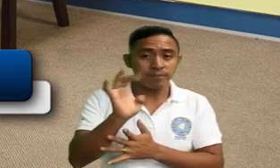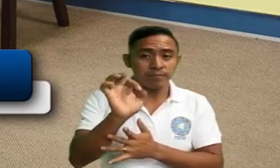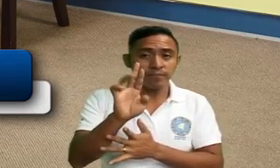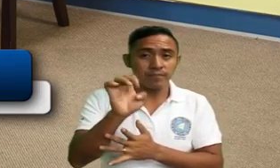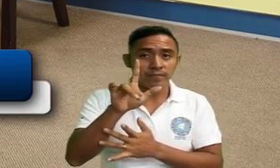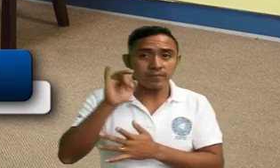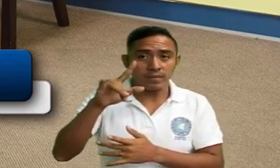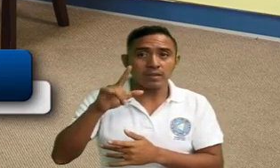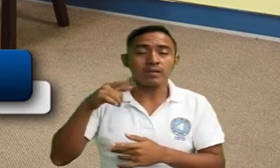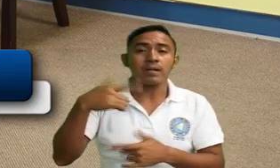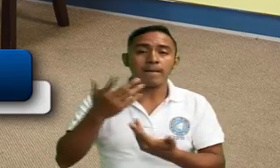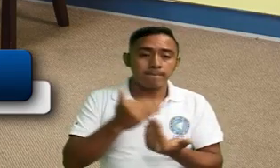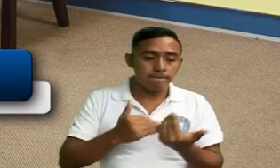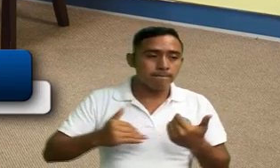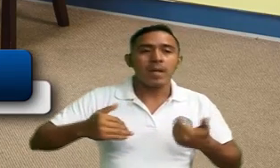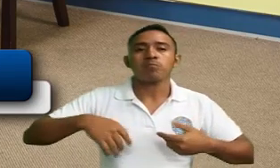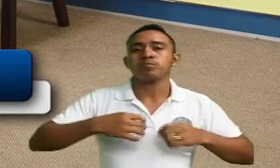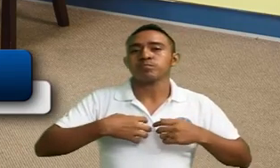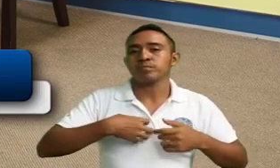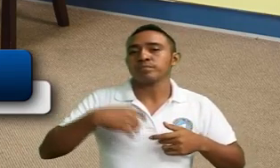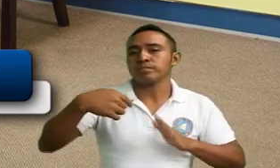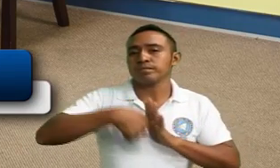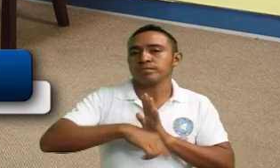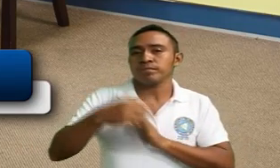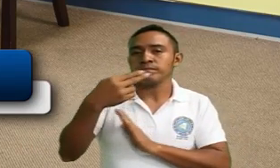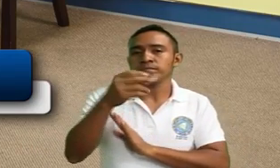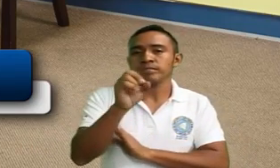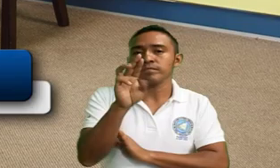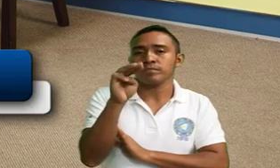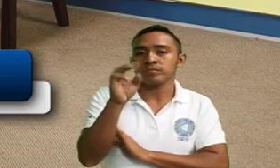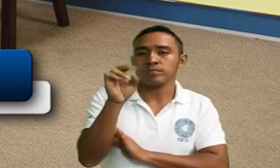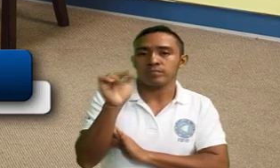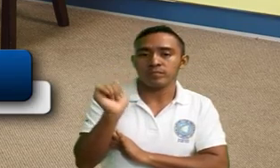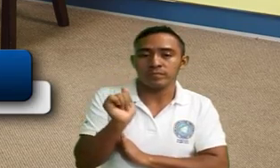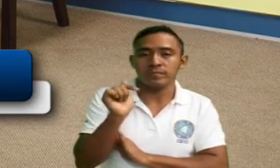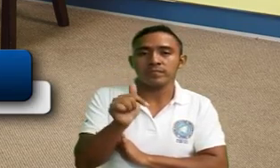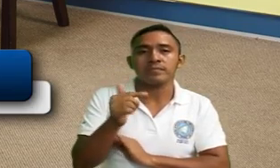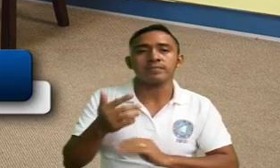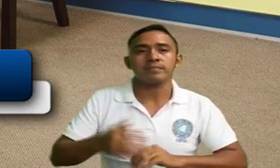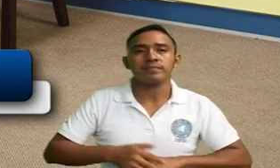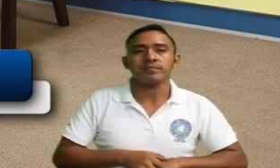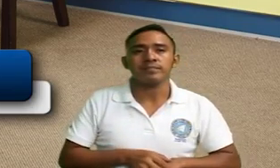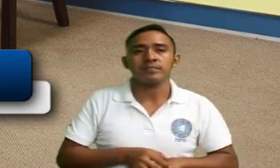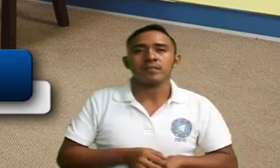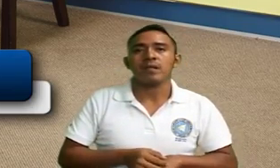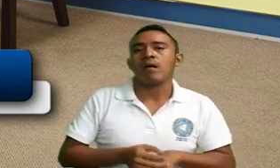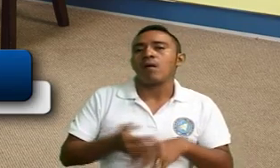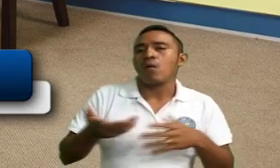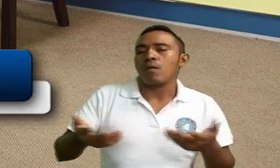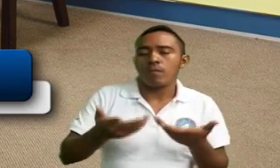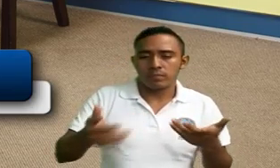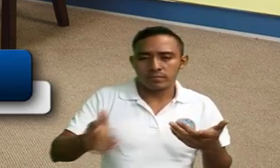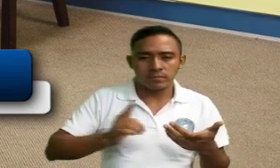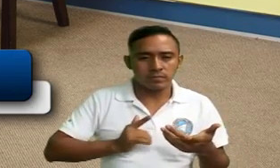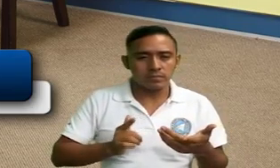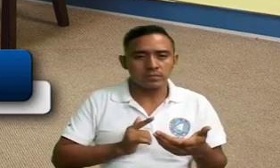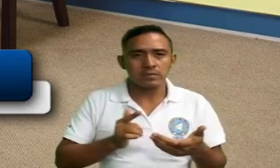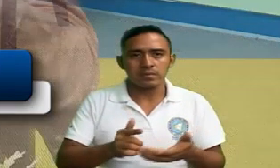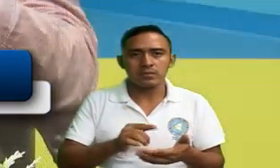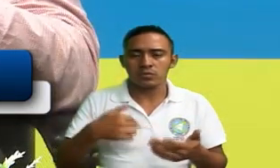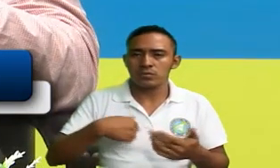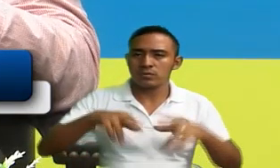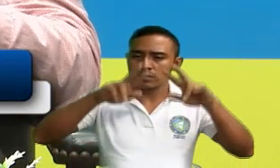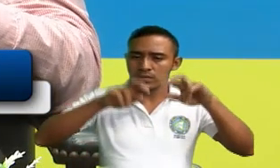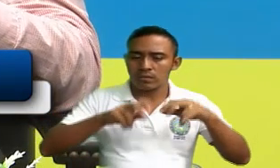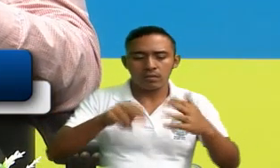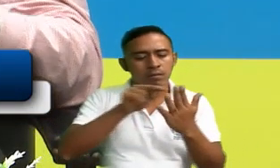hay mayor carga hormonal y es precisamente donde se van a ver más afectadas. Ahora, ¿cuáles son las causas? Hay estudios de... Yo estuve leyendo